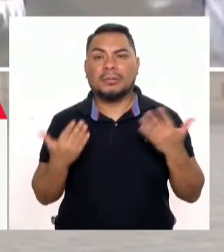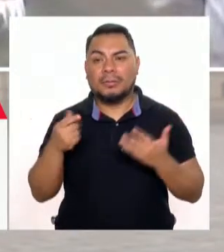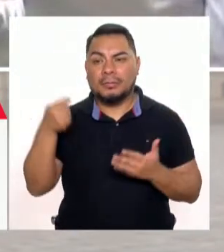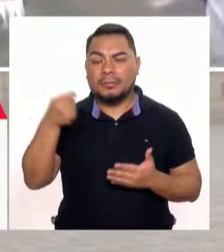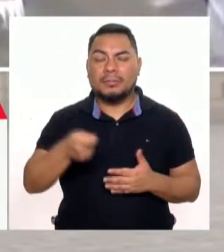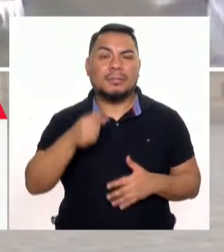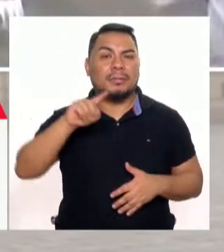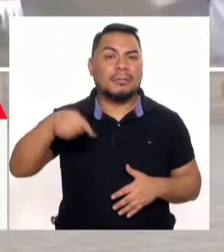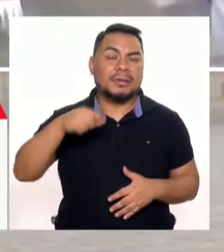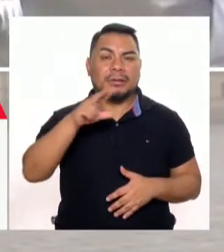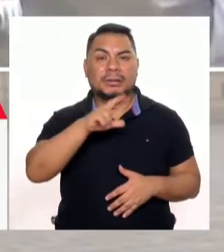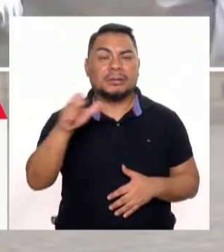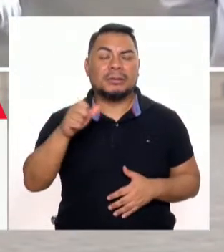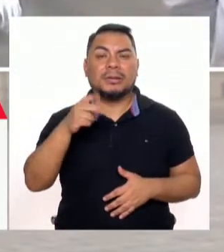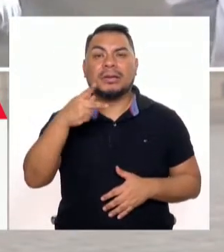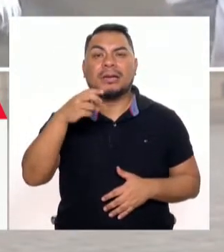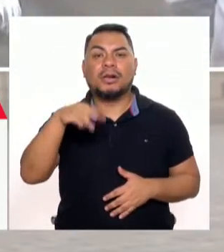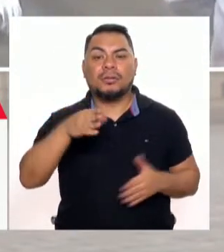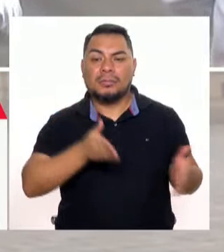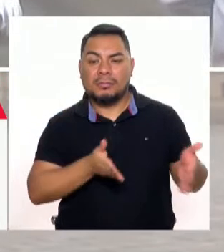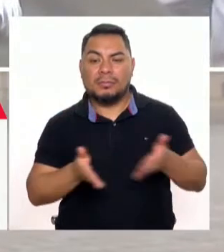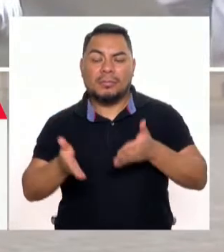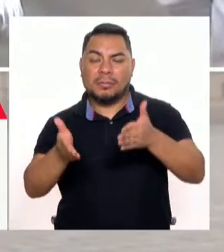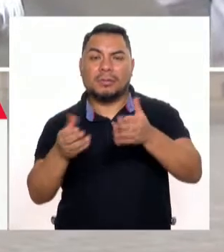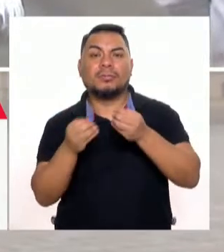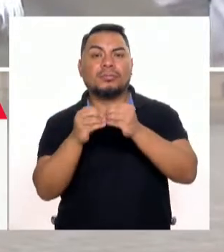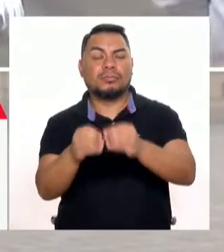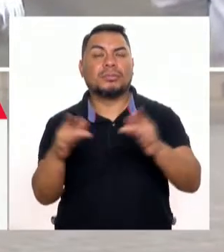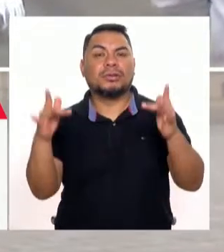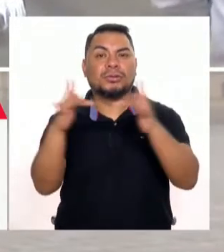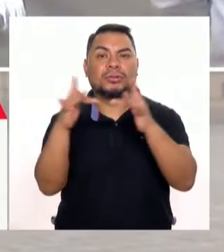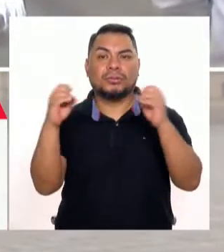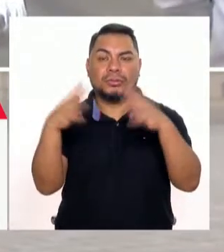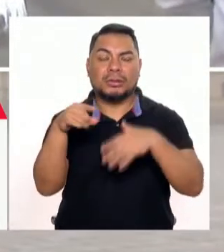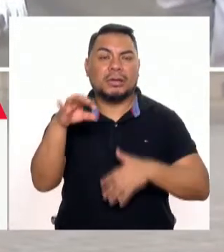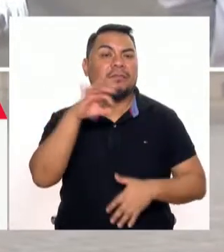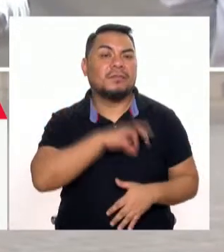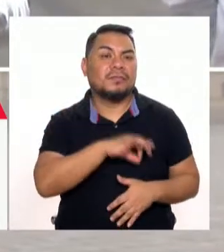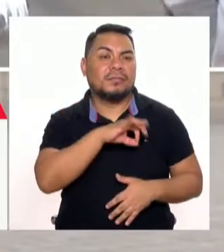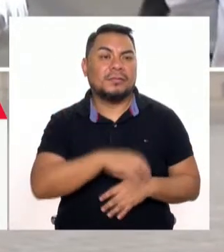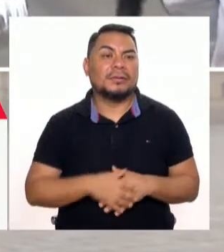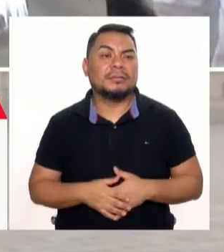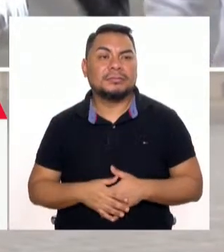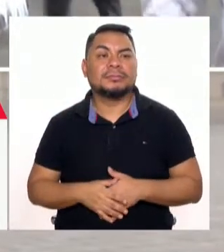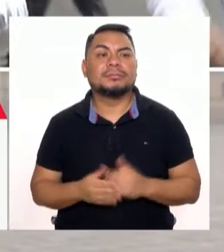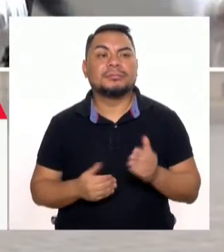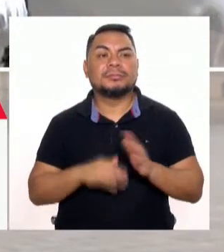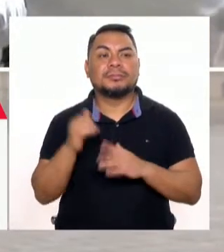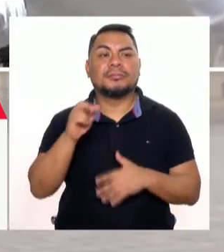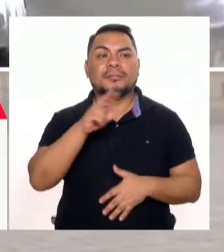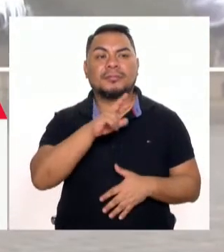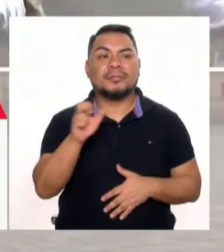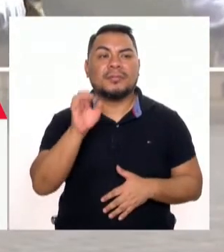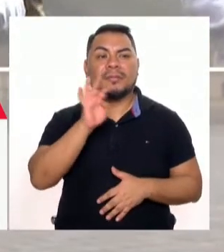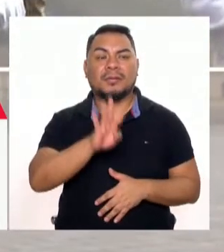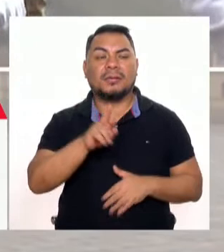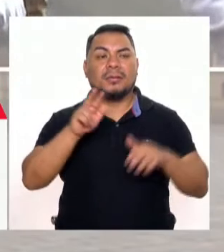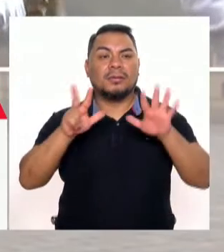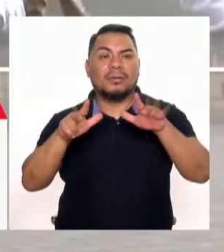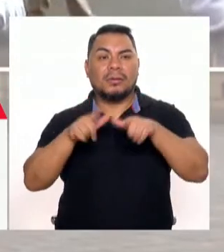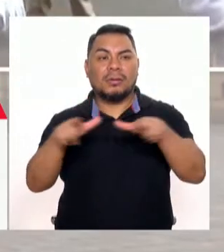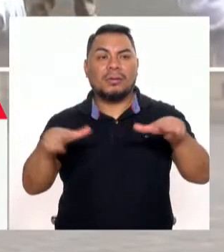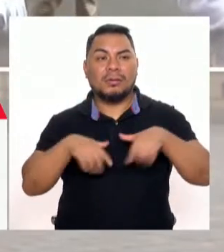de mil trescientos kilómetros de fibra óptica que beneficiará a trescientos cuarenta y ocho